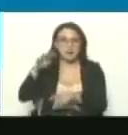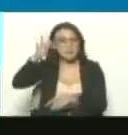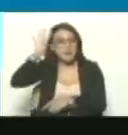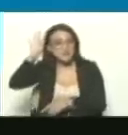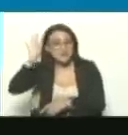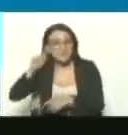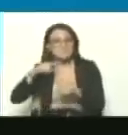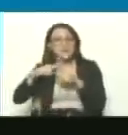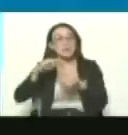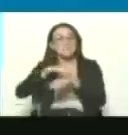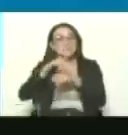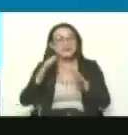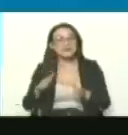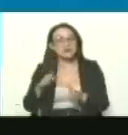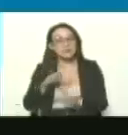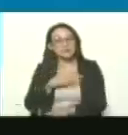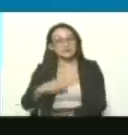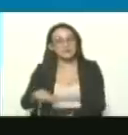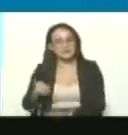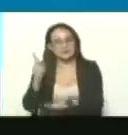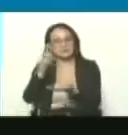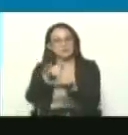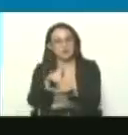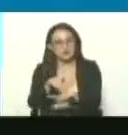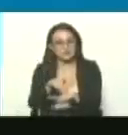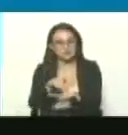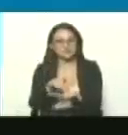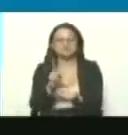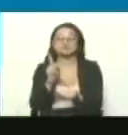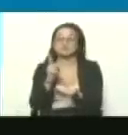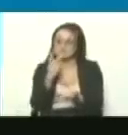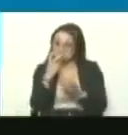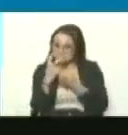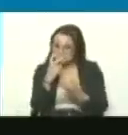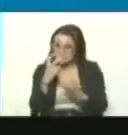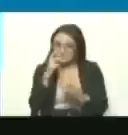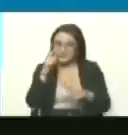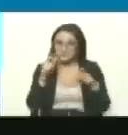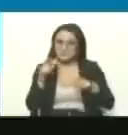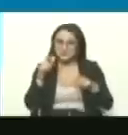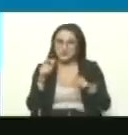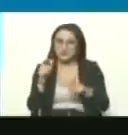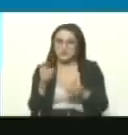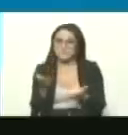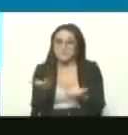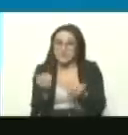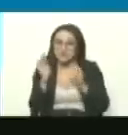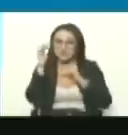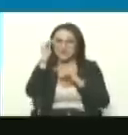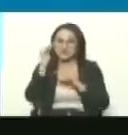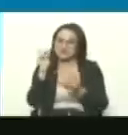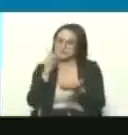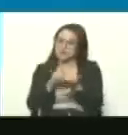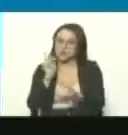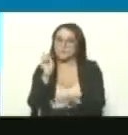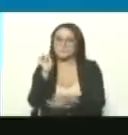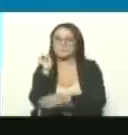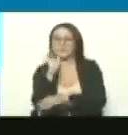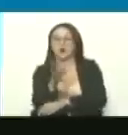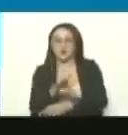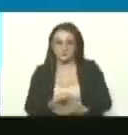van para allá, para Maracaibo, a atender directamente a la gente que está pidiendo la atención y hacerme un